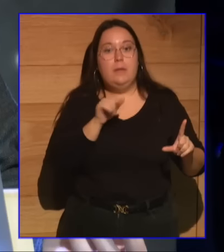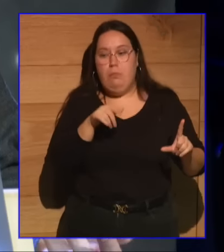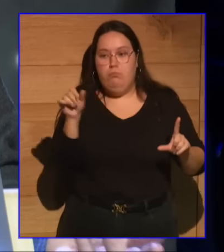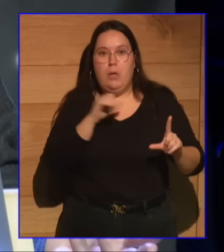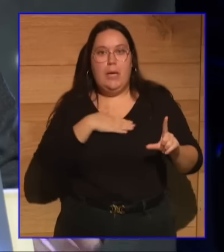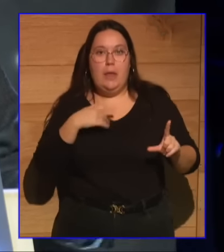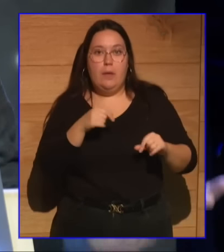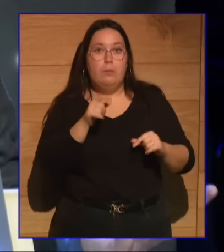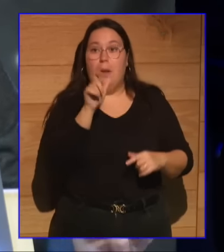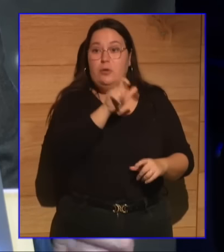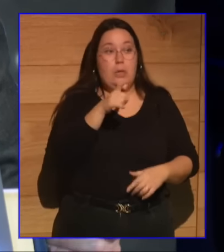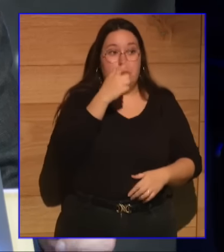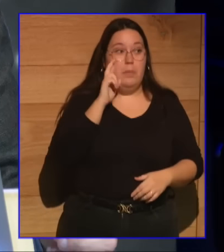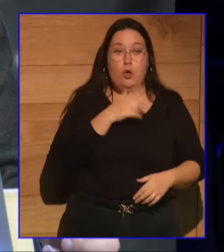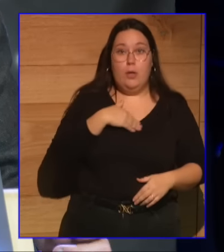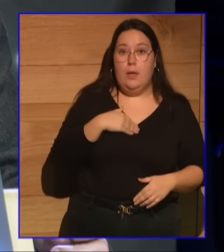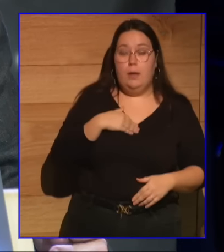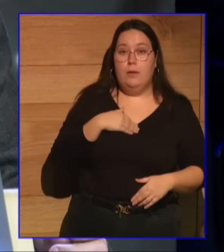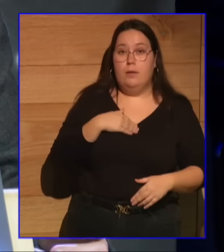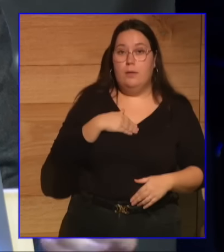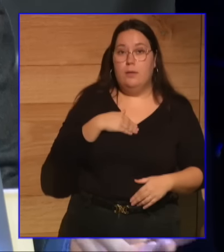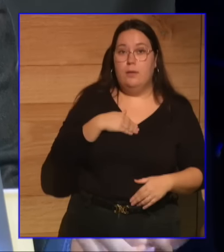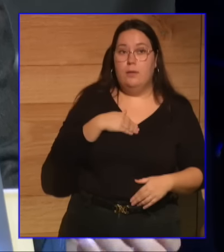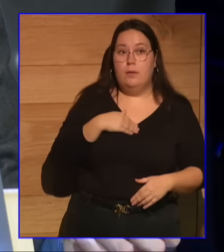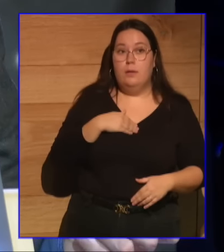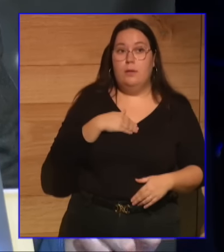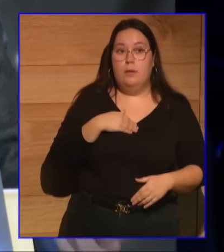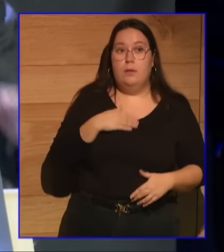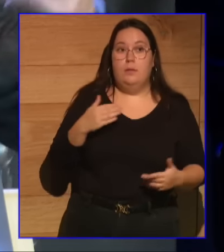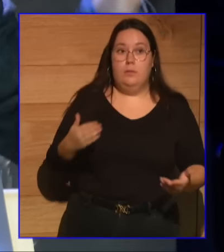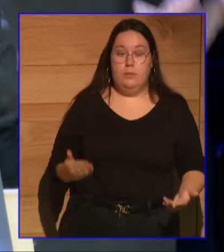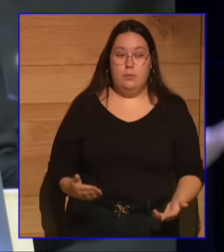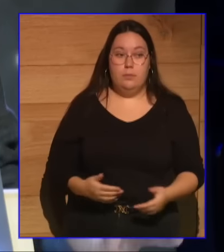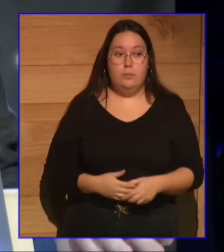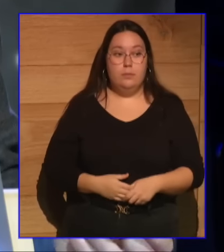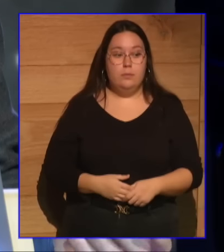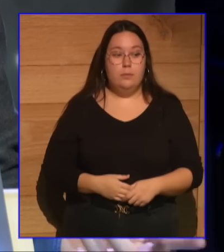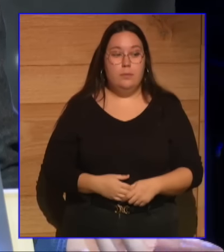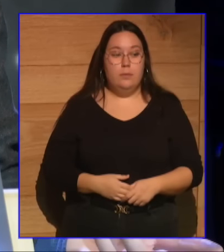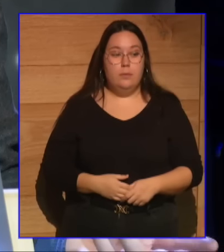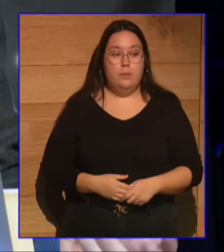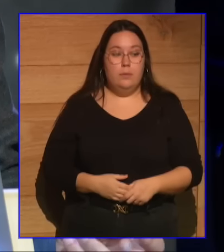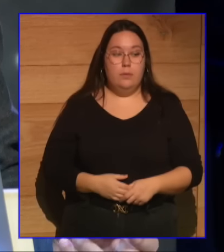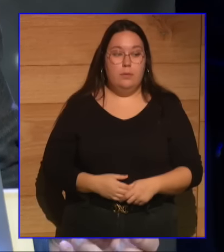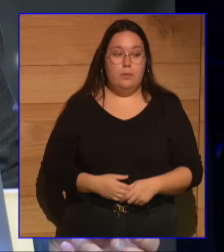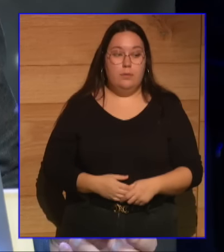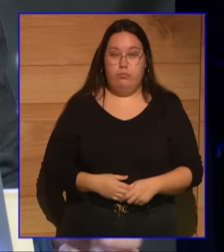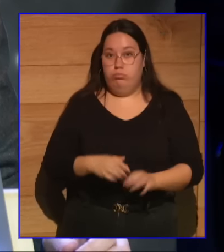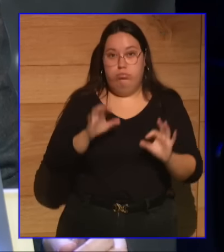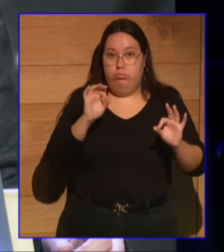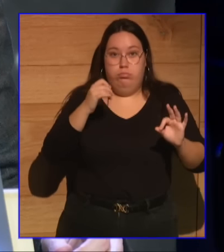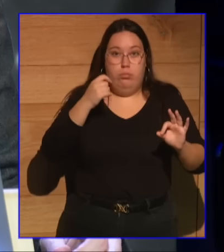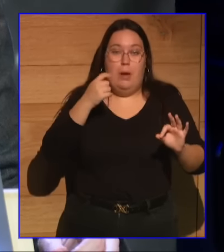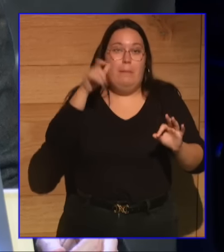película que nadie quería ver y que quería que todo el mundo viera, y en fin, crea un monumento, es un hecho,